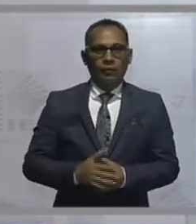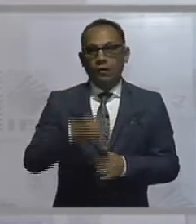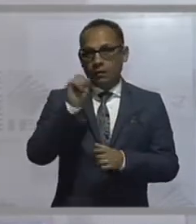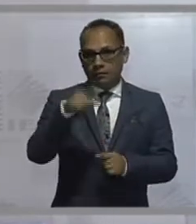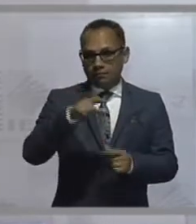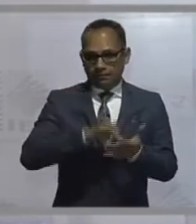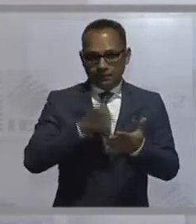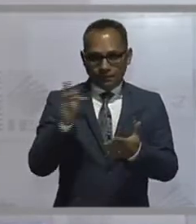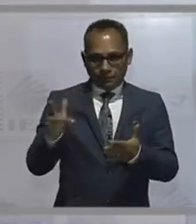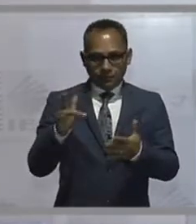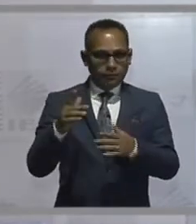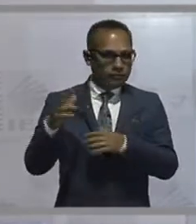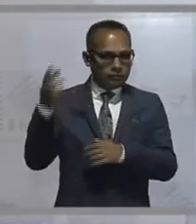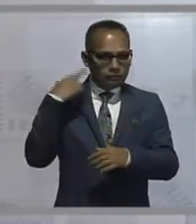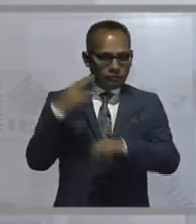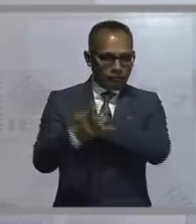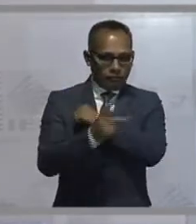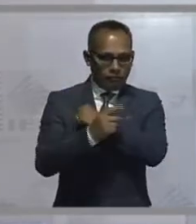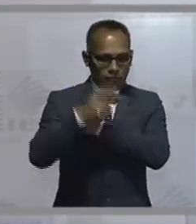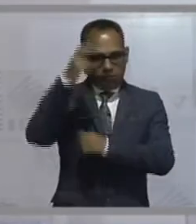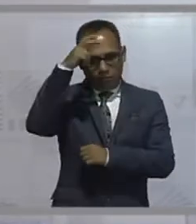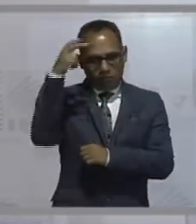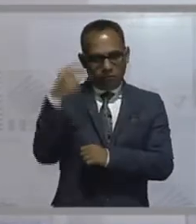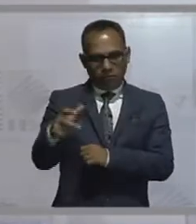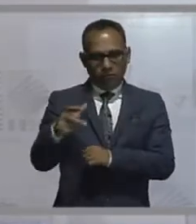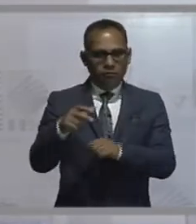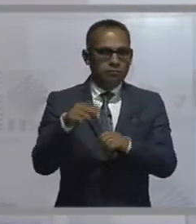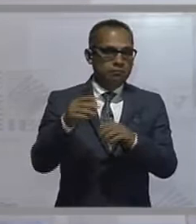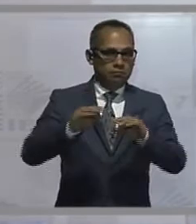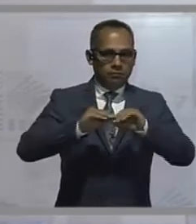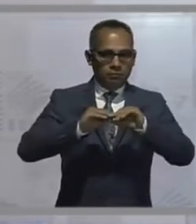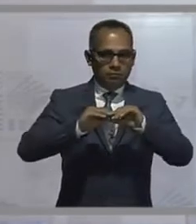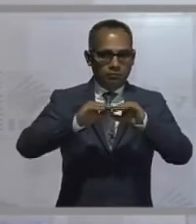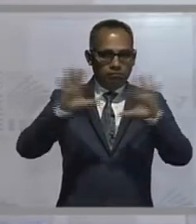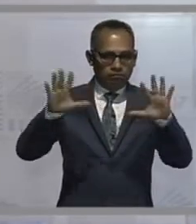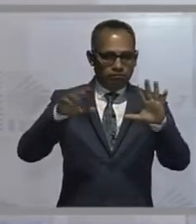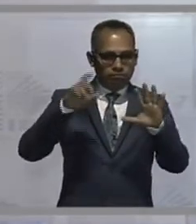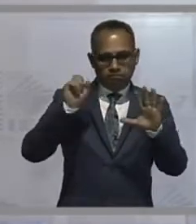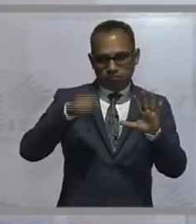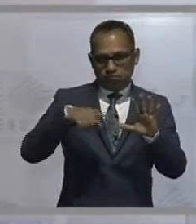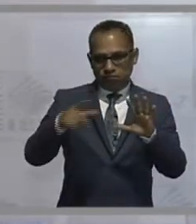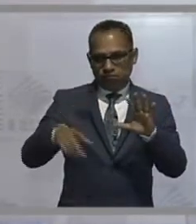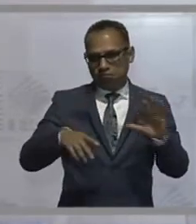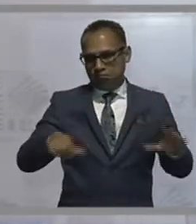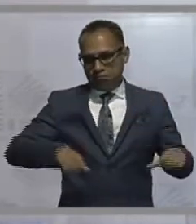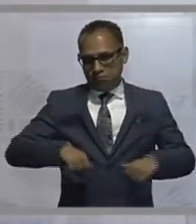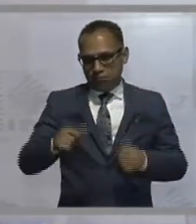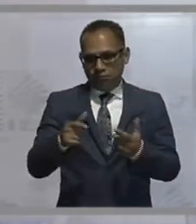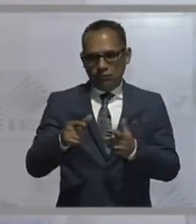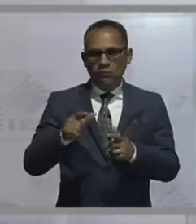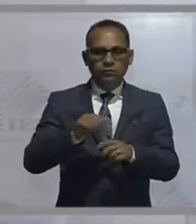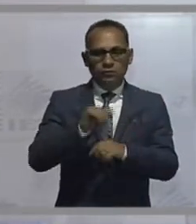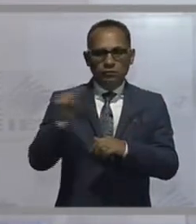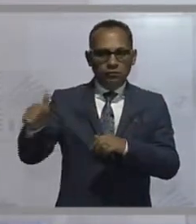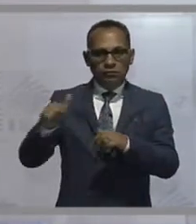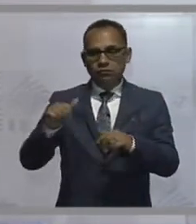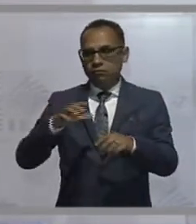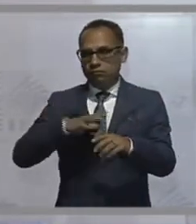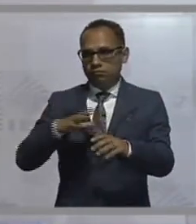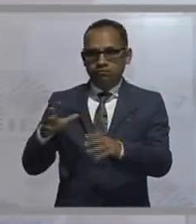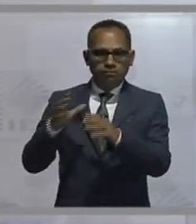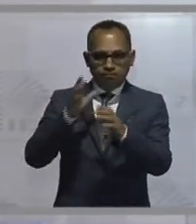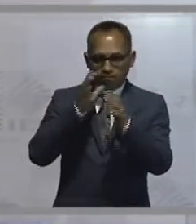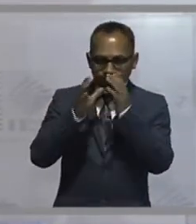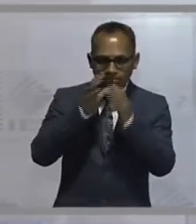a radio y televisión de hidalgo por la transmisión en vivo de esta actividad así como a los diversos medios de comunicación que hacen